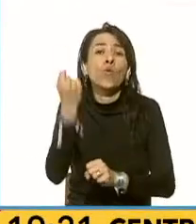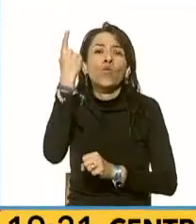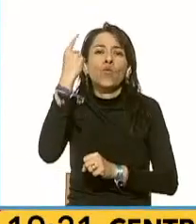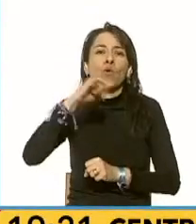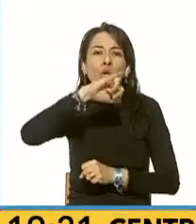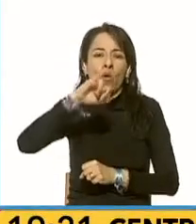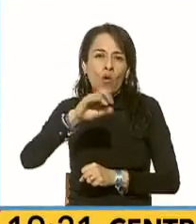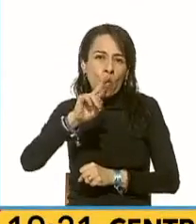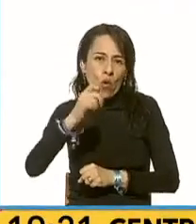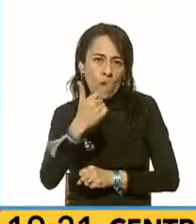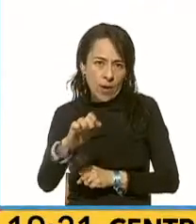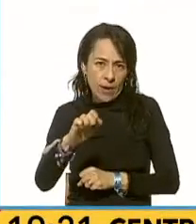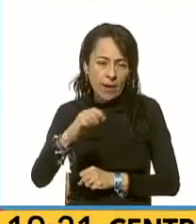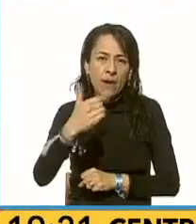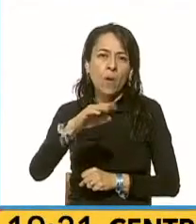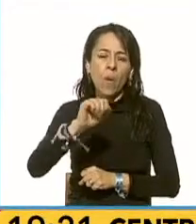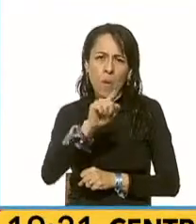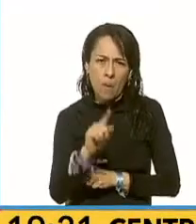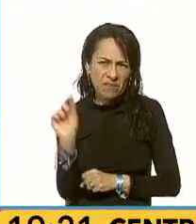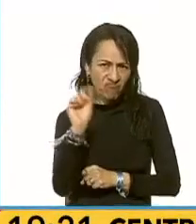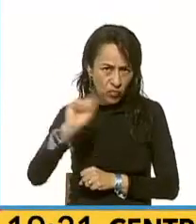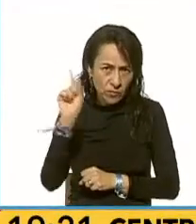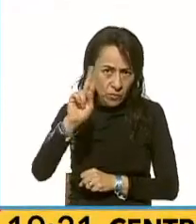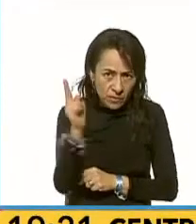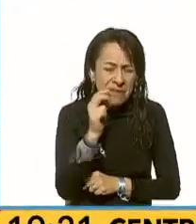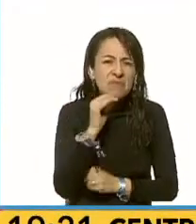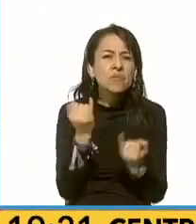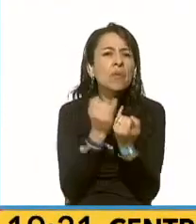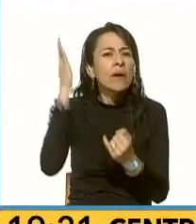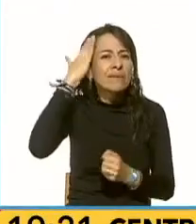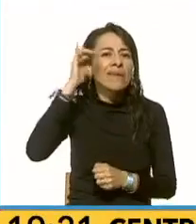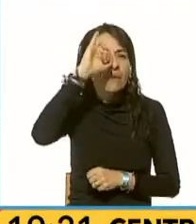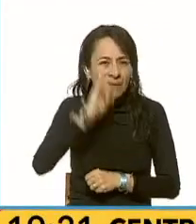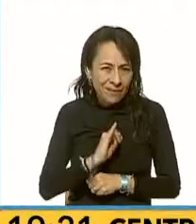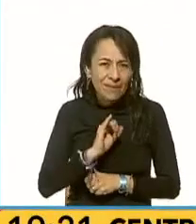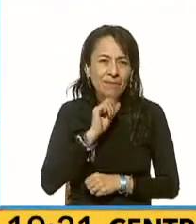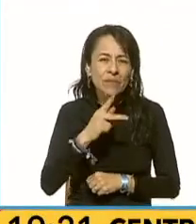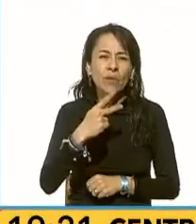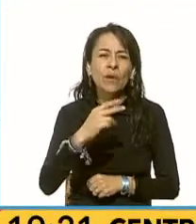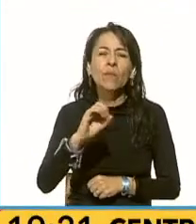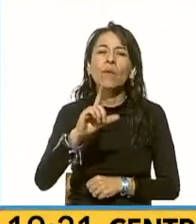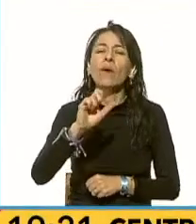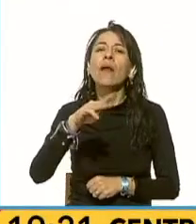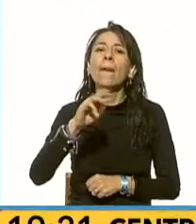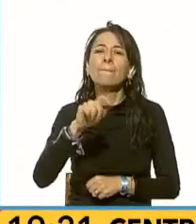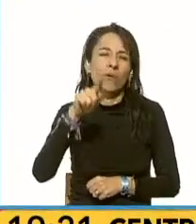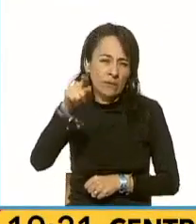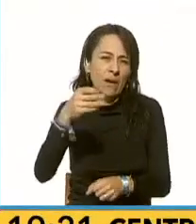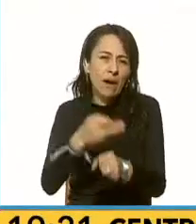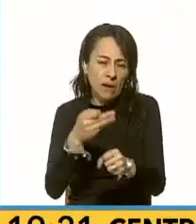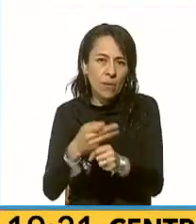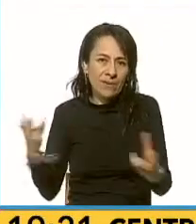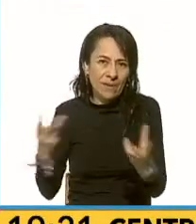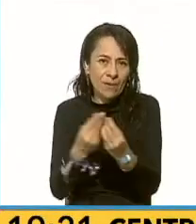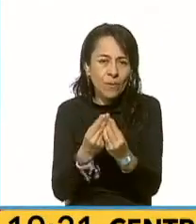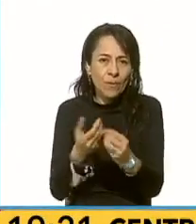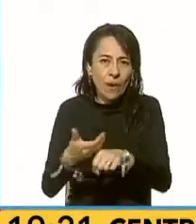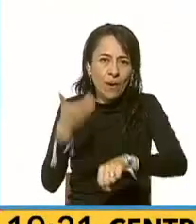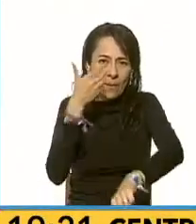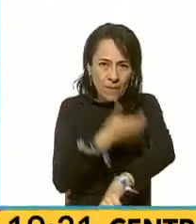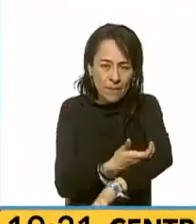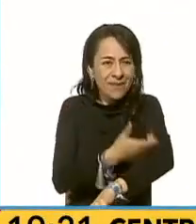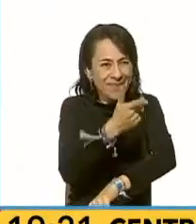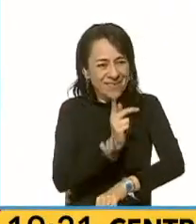Naredo, académico y jefe de información de Polemón, quien nos acompaña vía remota. Jorge, tocayo, te saludo